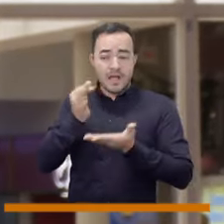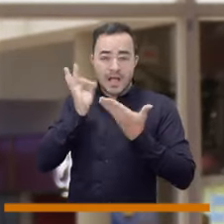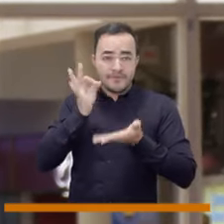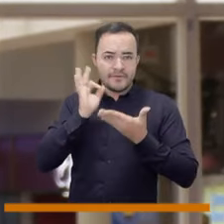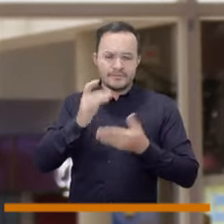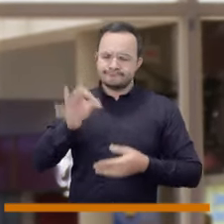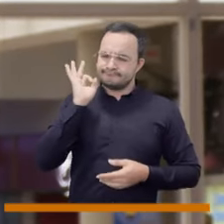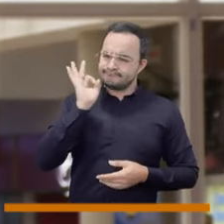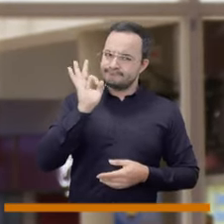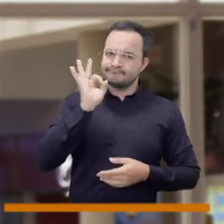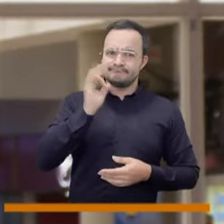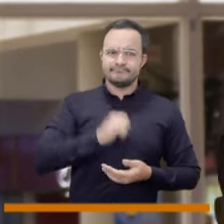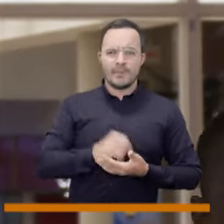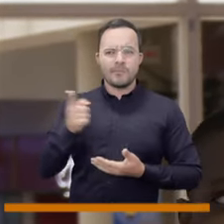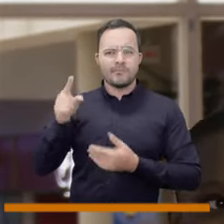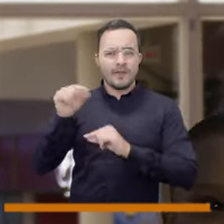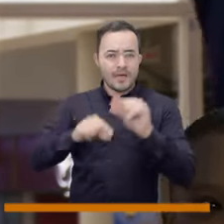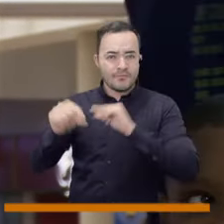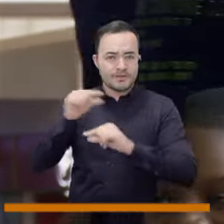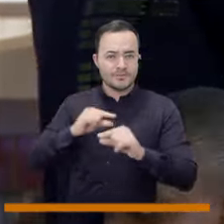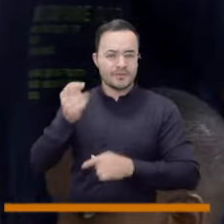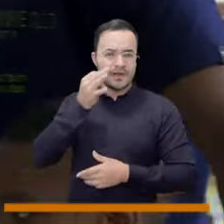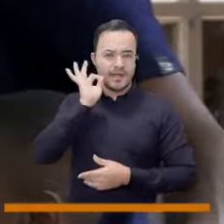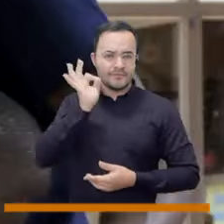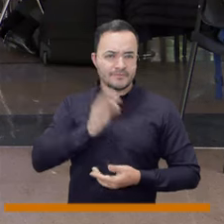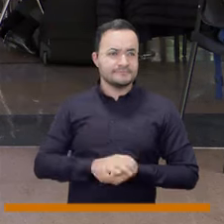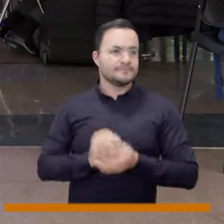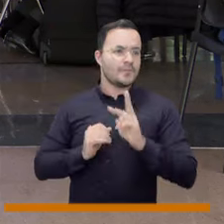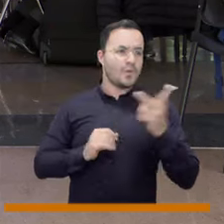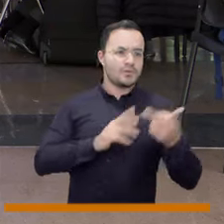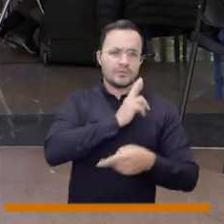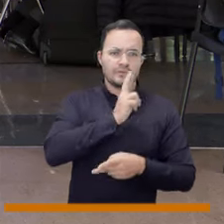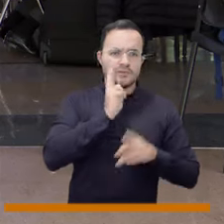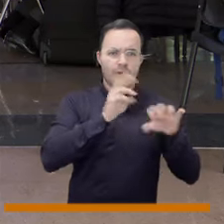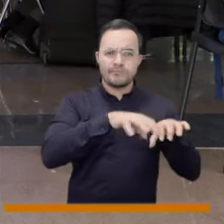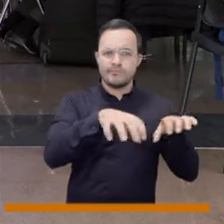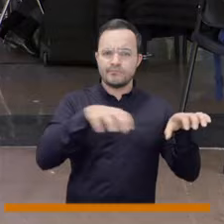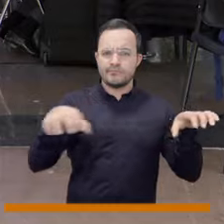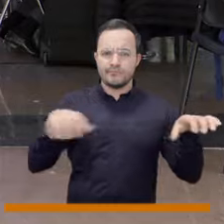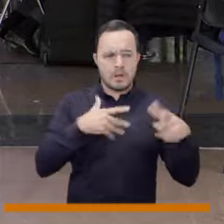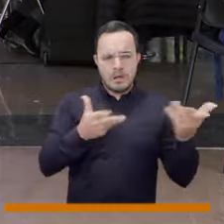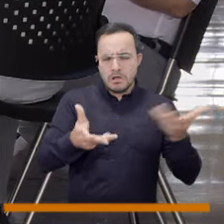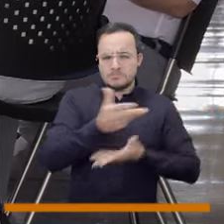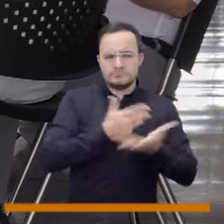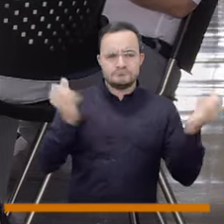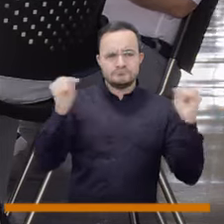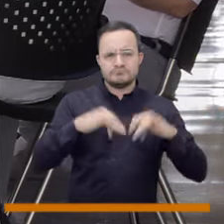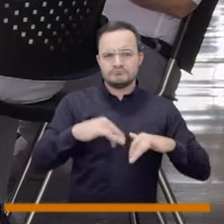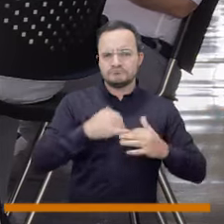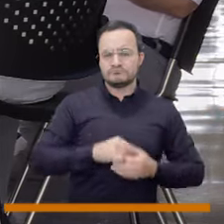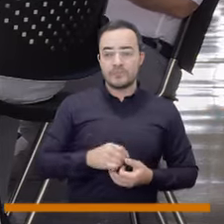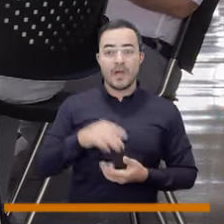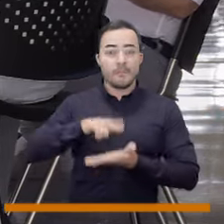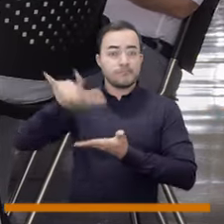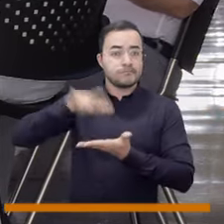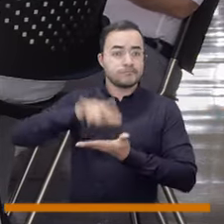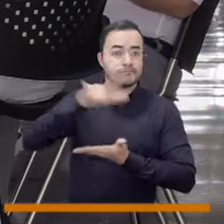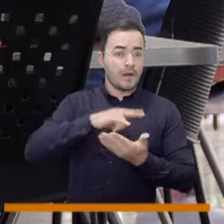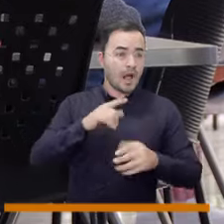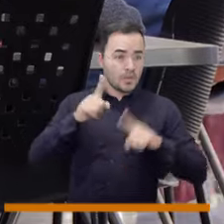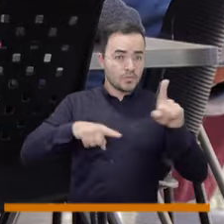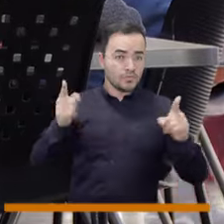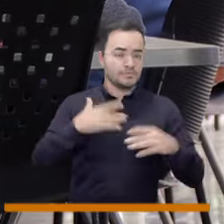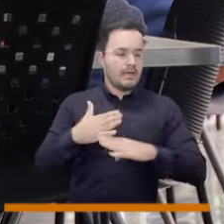un cafecito como mínimo. Está el laboratorio del café, hay restaurantes donde también podemos compartir. Los